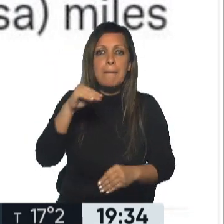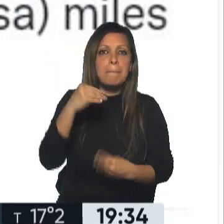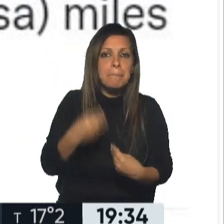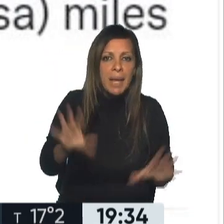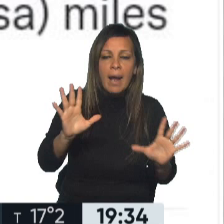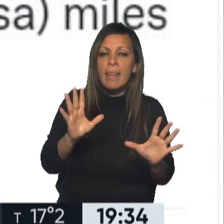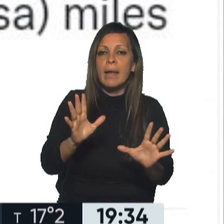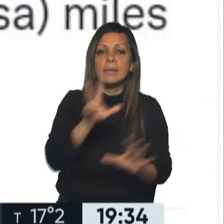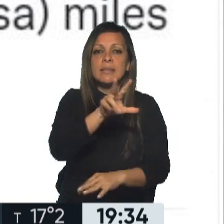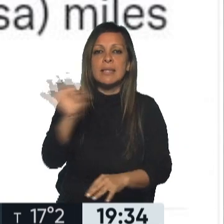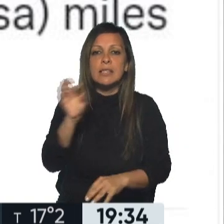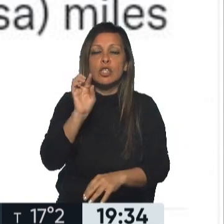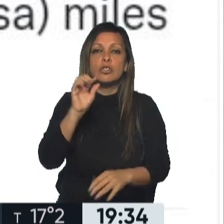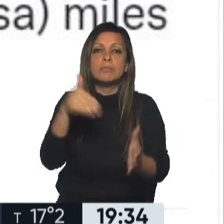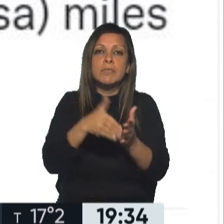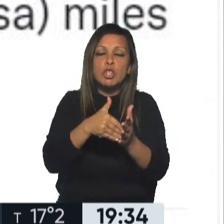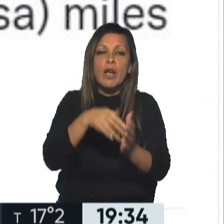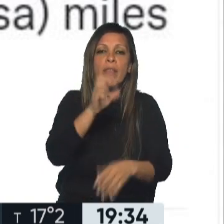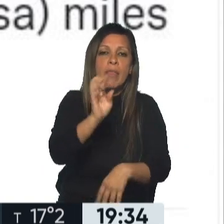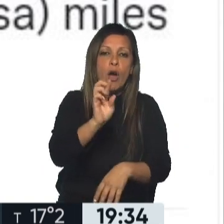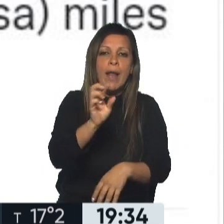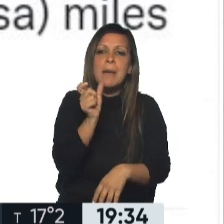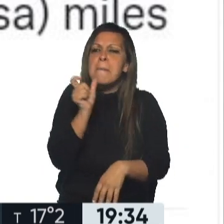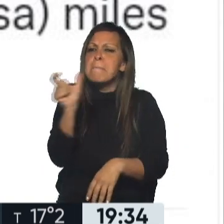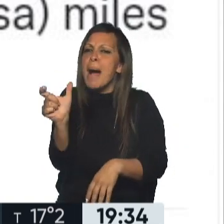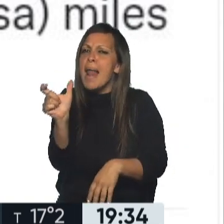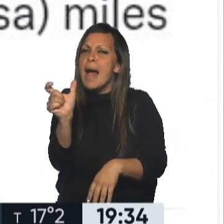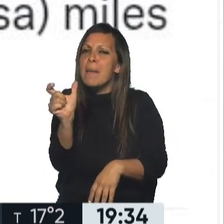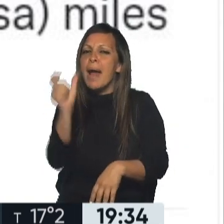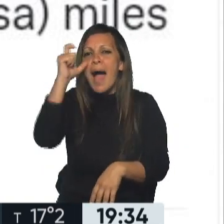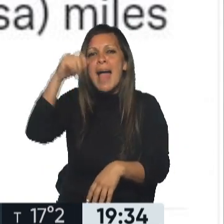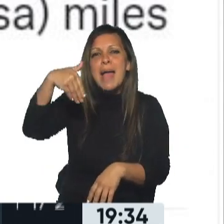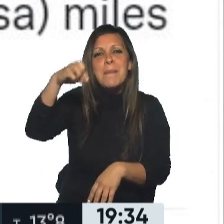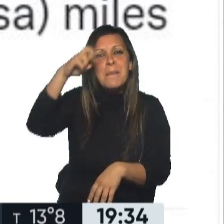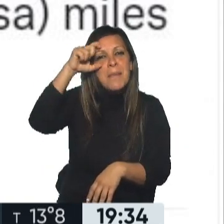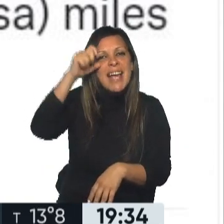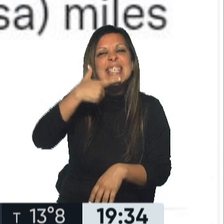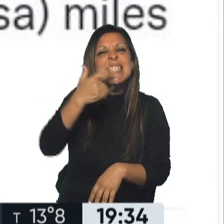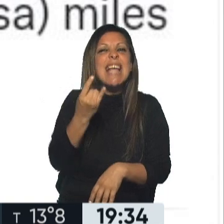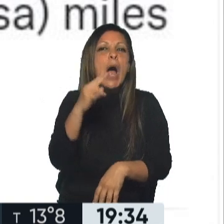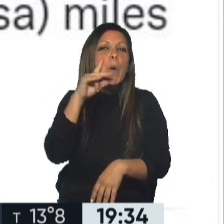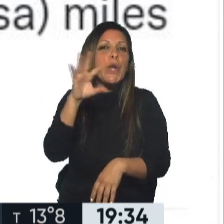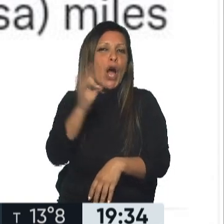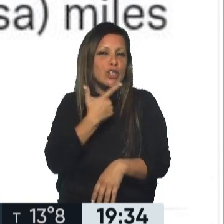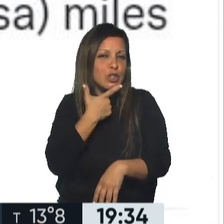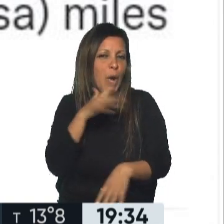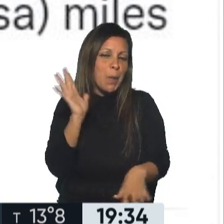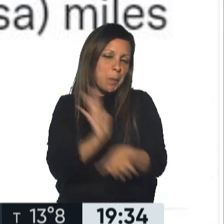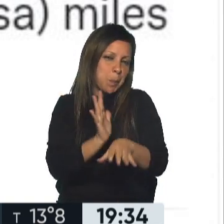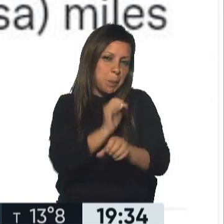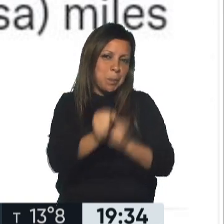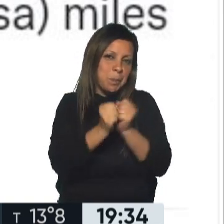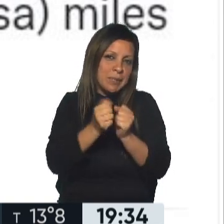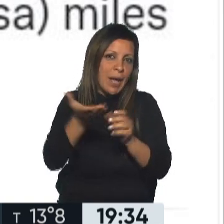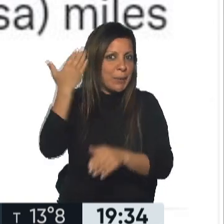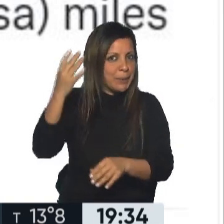de dólares, mientras los empresarios, no sé si fue a propósito o, se le escapó, o un error, se hicieron, puede ser. por eso te lo digo, se hicieron